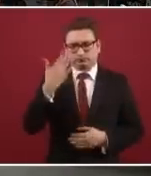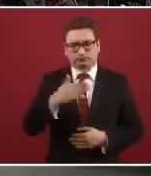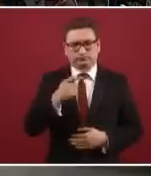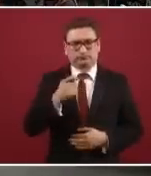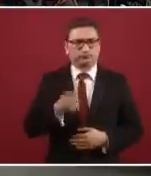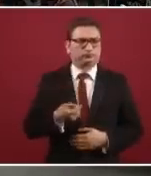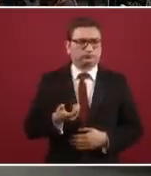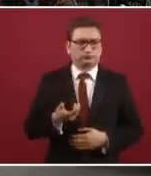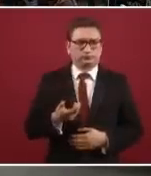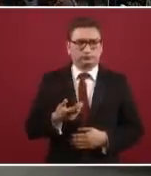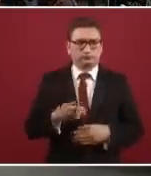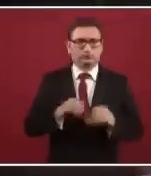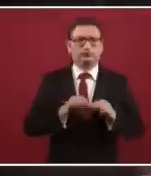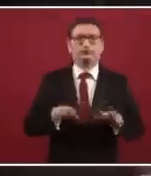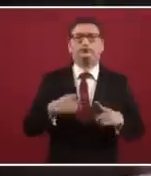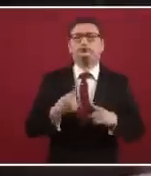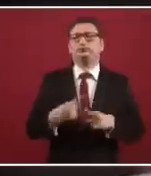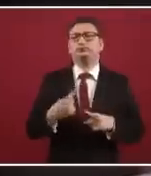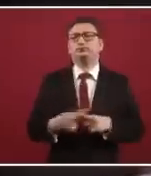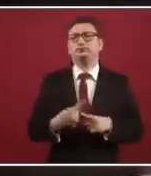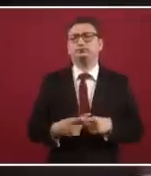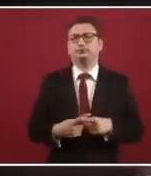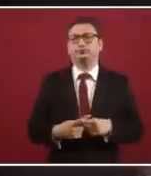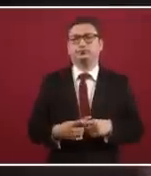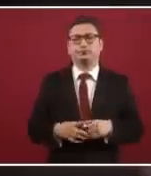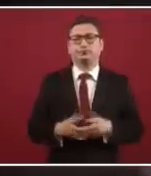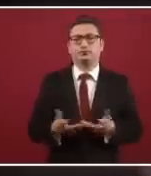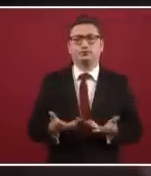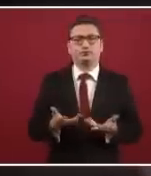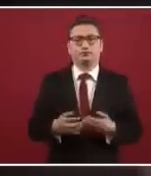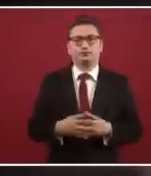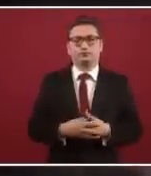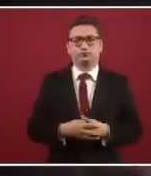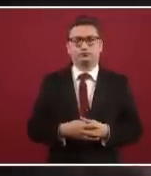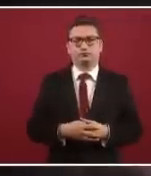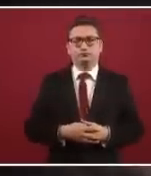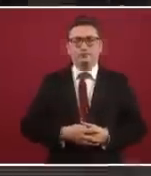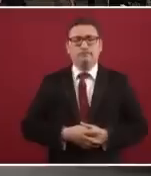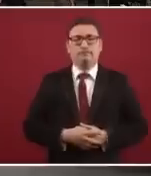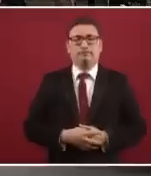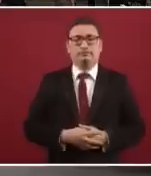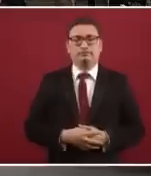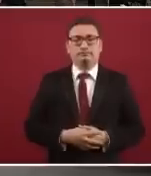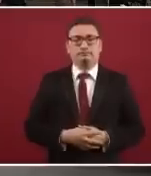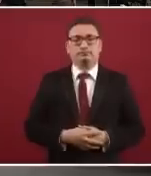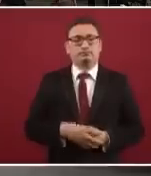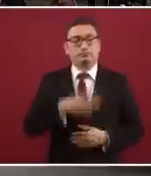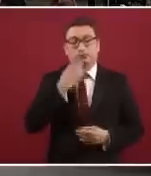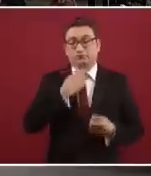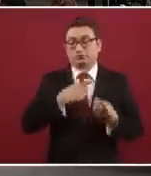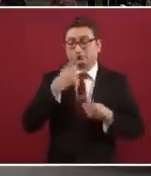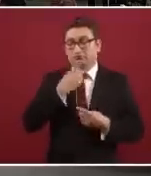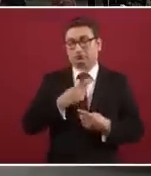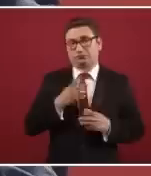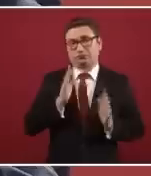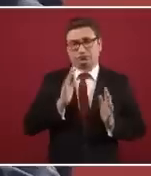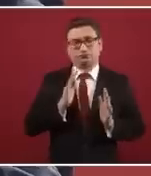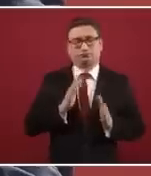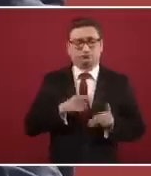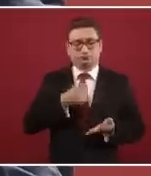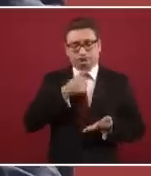usted, sí, presidente, ya la patrocinaban? ¿Quién la iba a hacer? No, que me decían en el reporte, en la